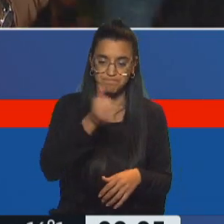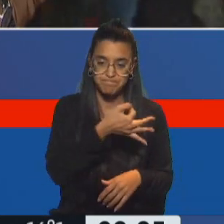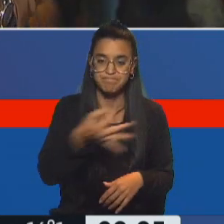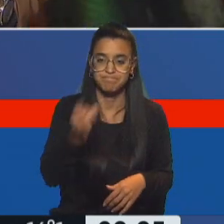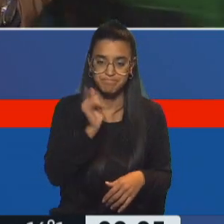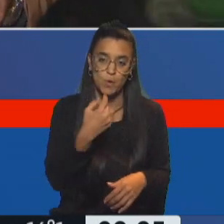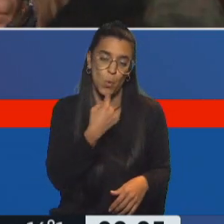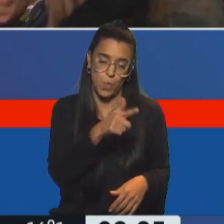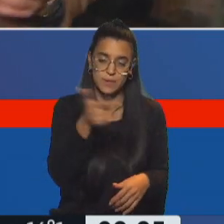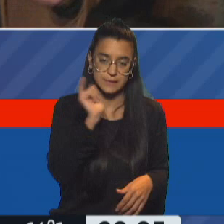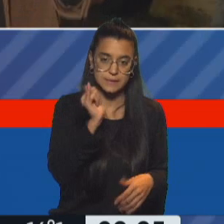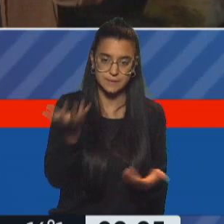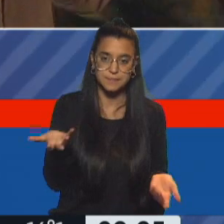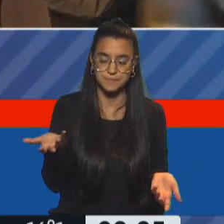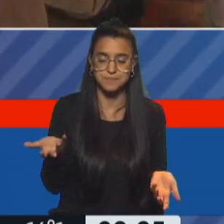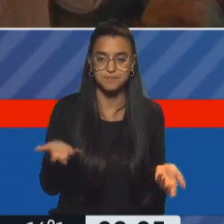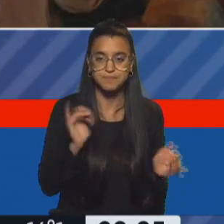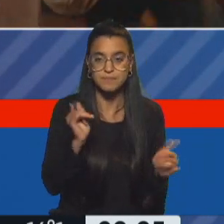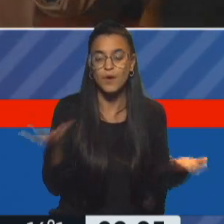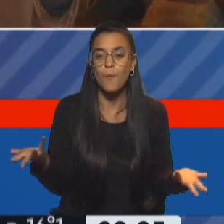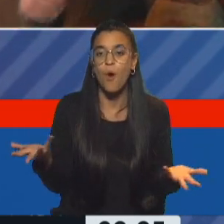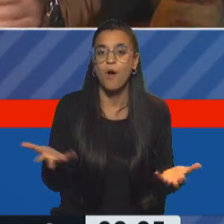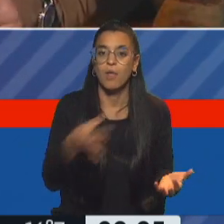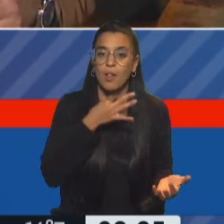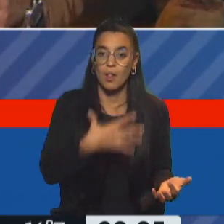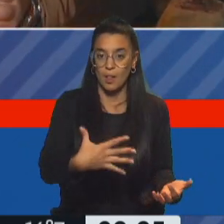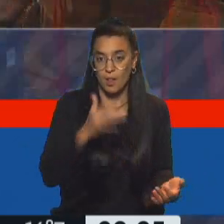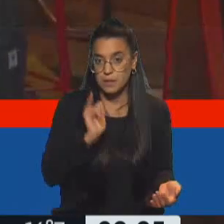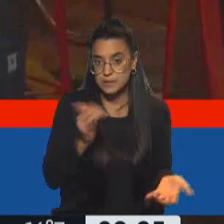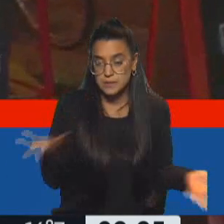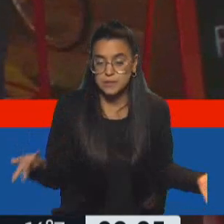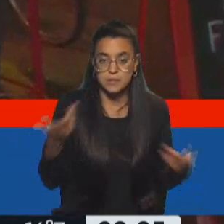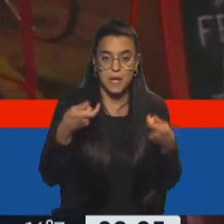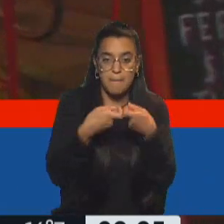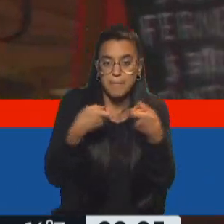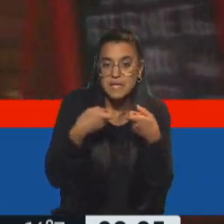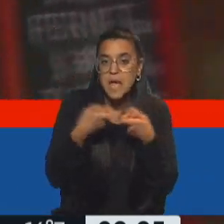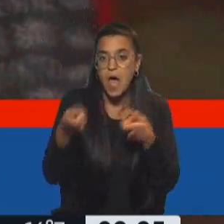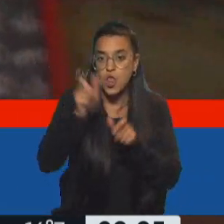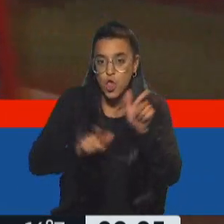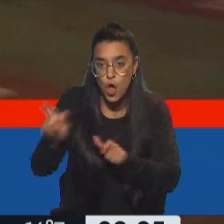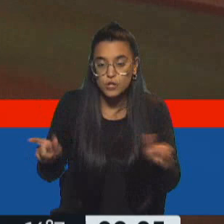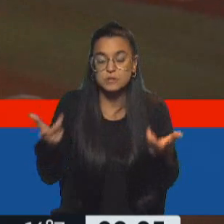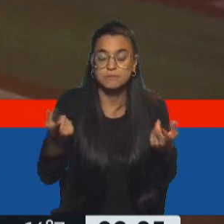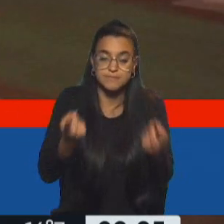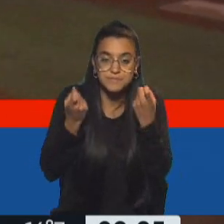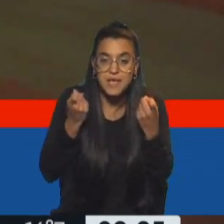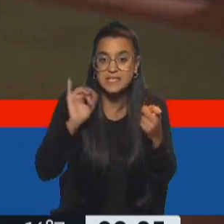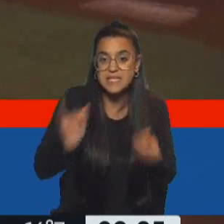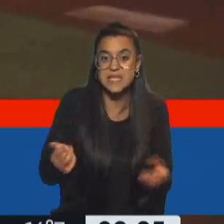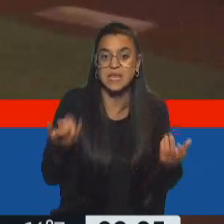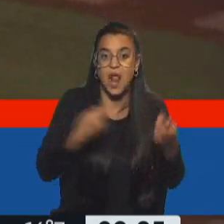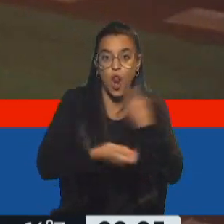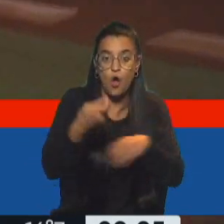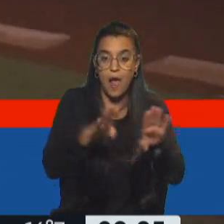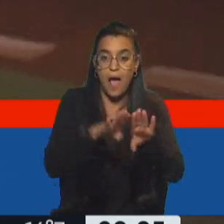duda, Silvia. Les trae una brisa de aire fresco a estos empresarios que necesariamente, bueno, tienen que abrir sus locales